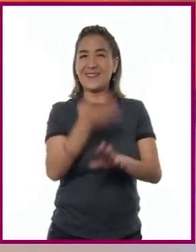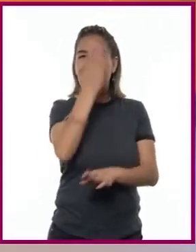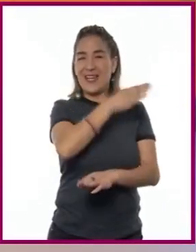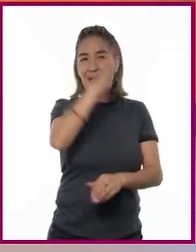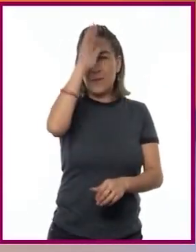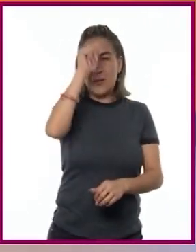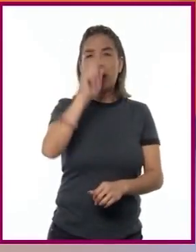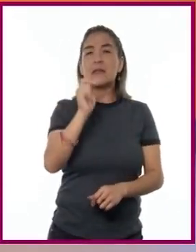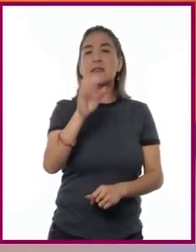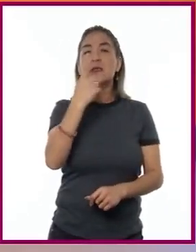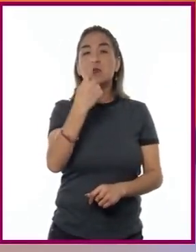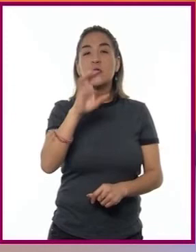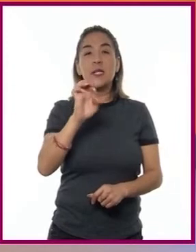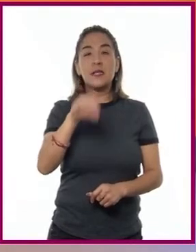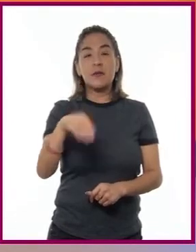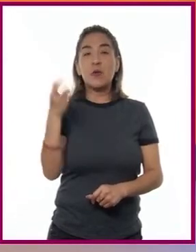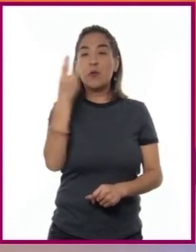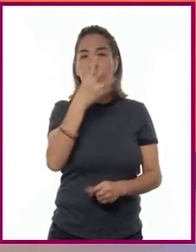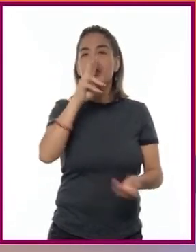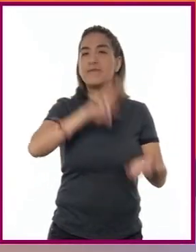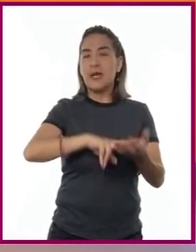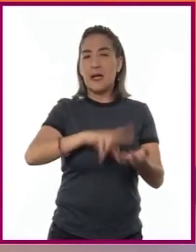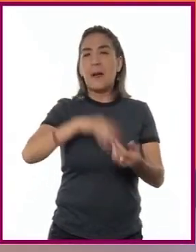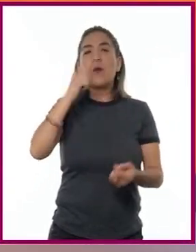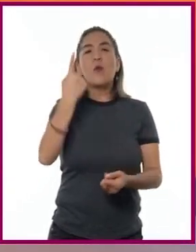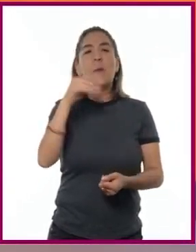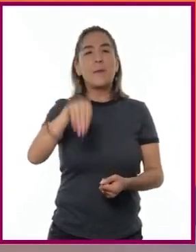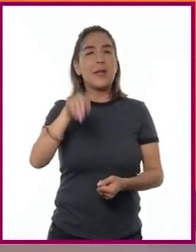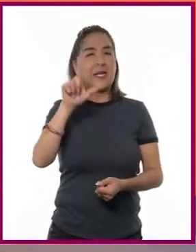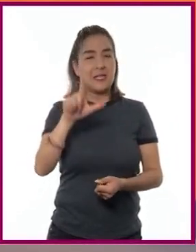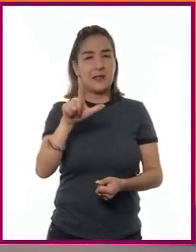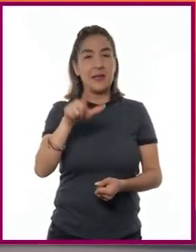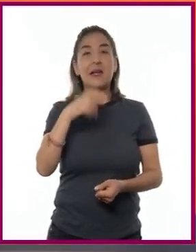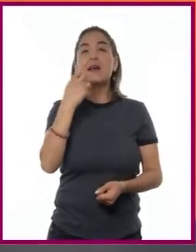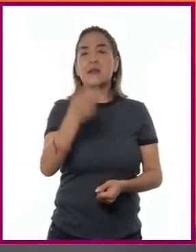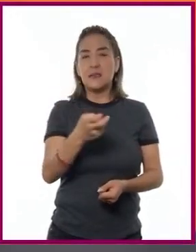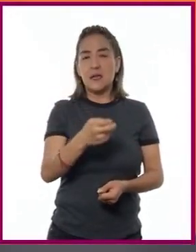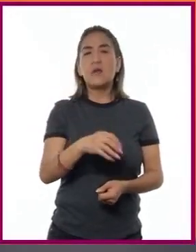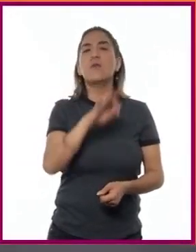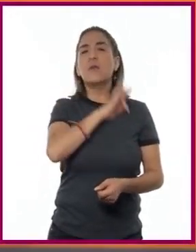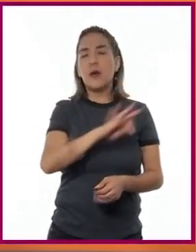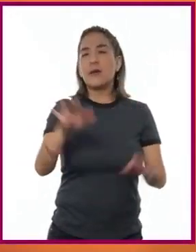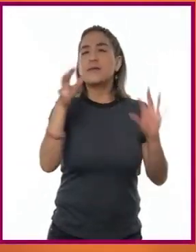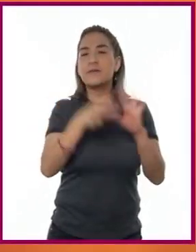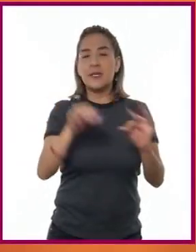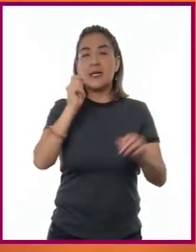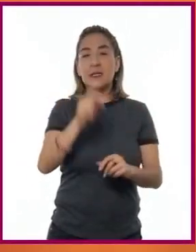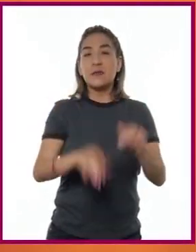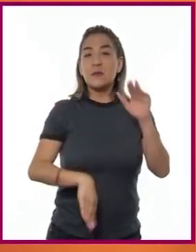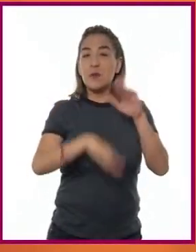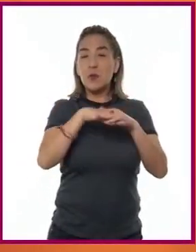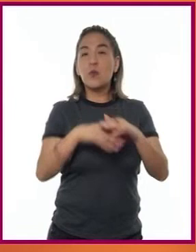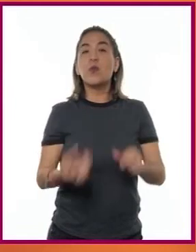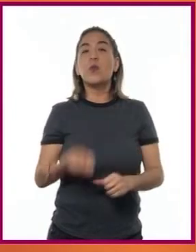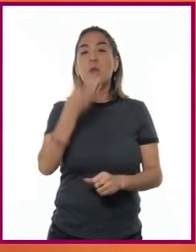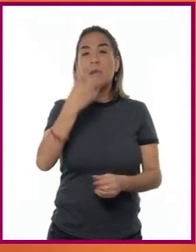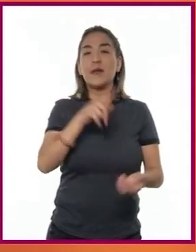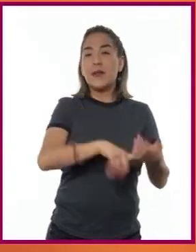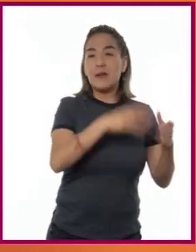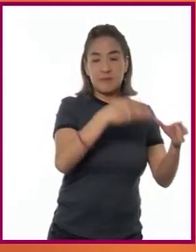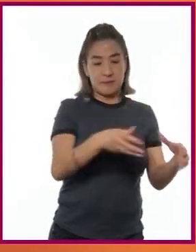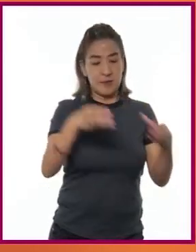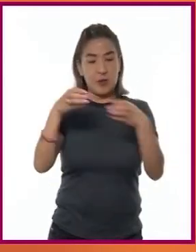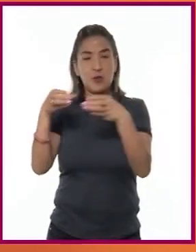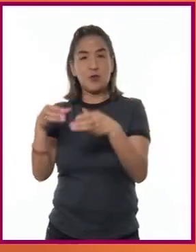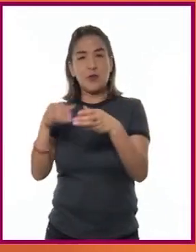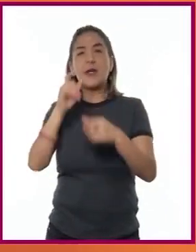cúbico equivale a 1 mililitro. Por lo tanto, se puede decir que la capacidad de ambos